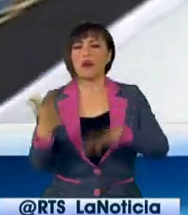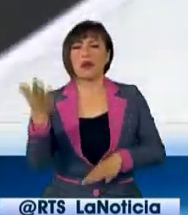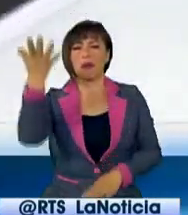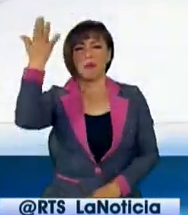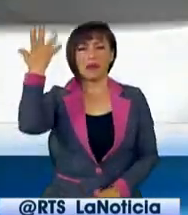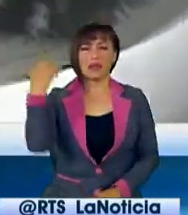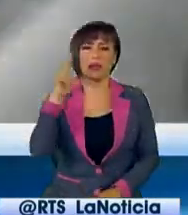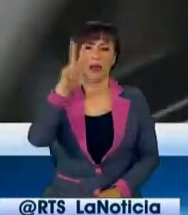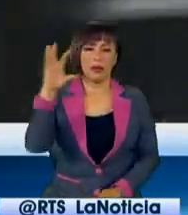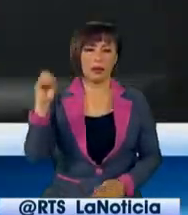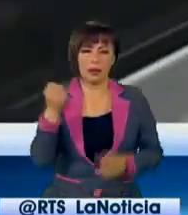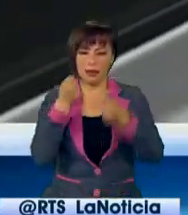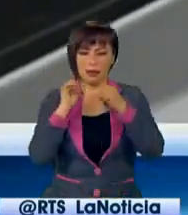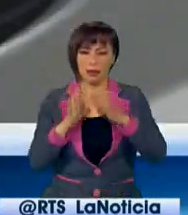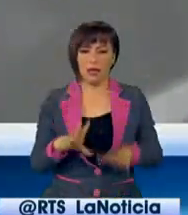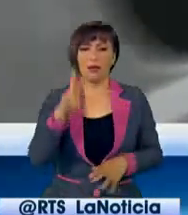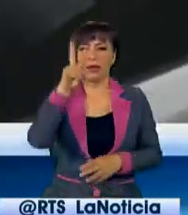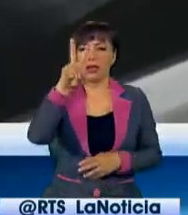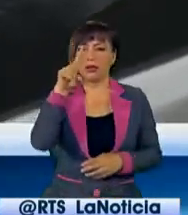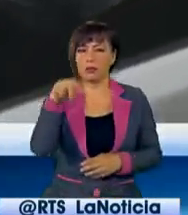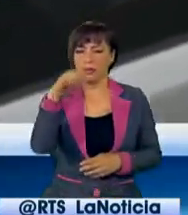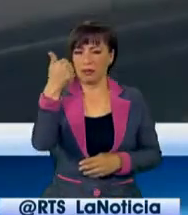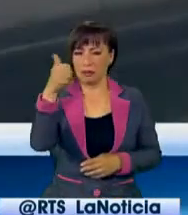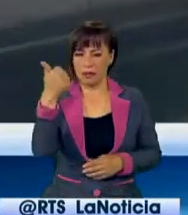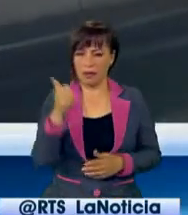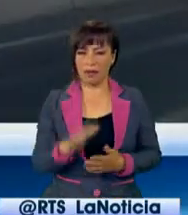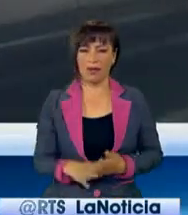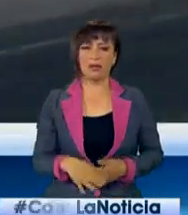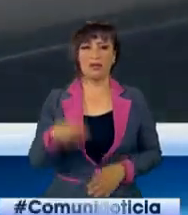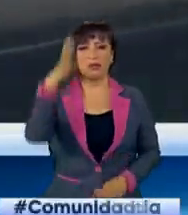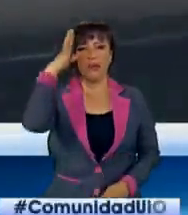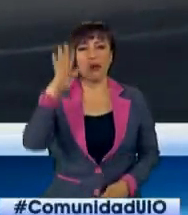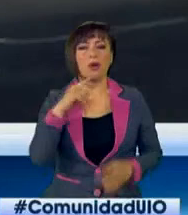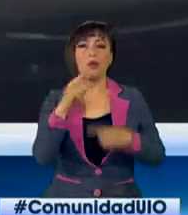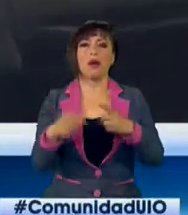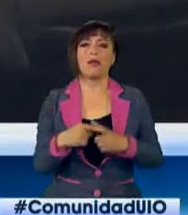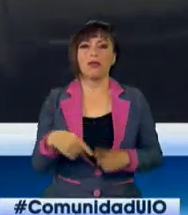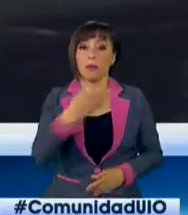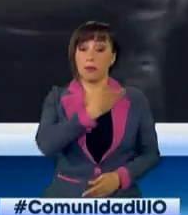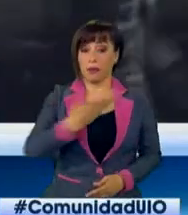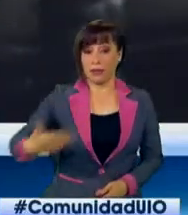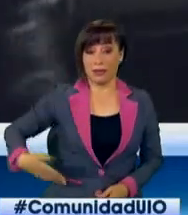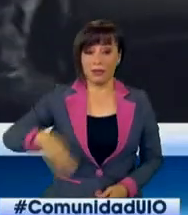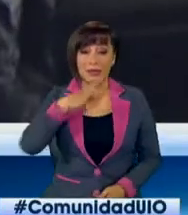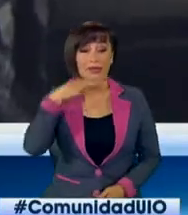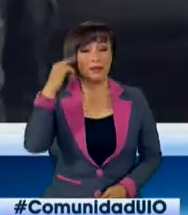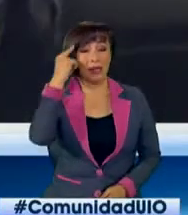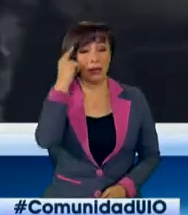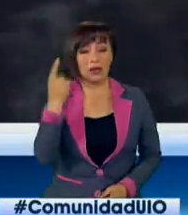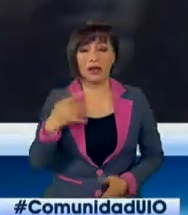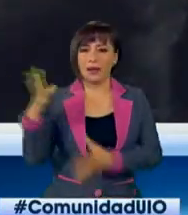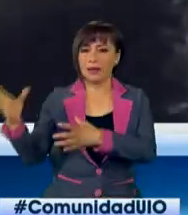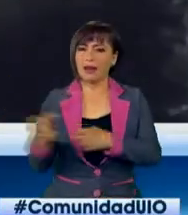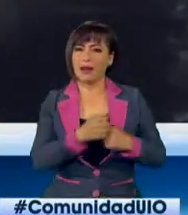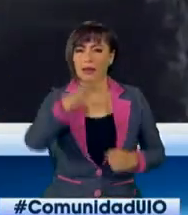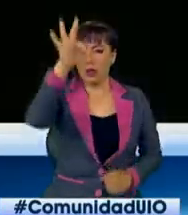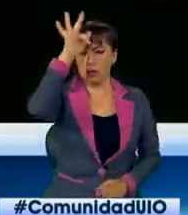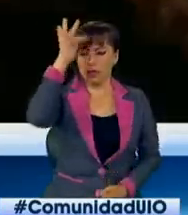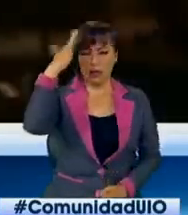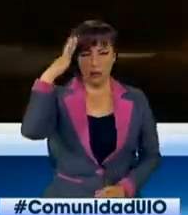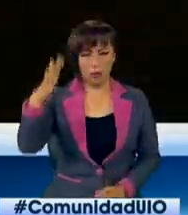del 2010. Jiménez falleció en el instante que el presidente de la República, Rafael Correa, era sacado del hospital de la